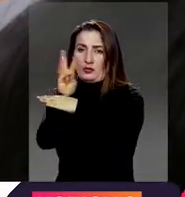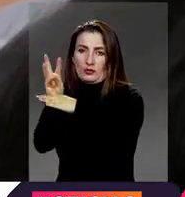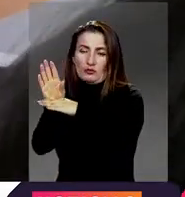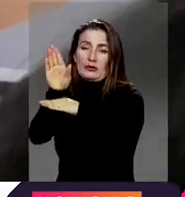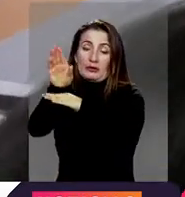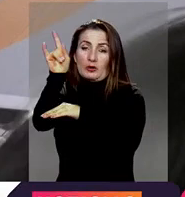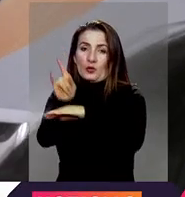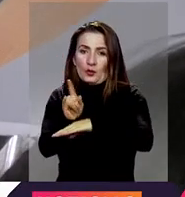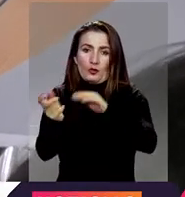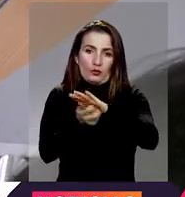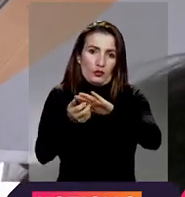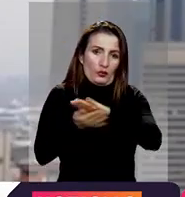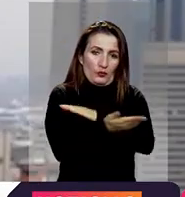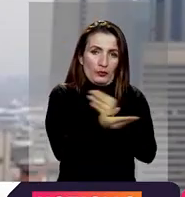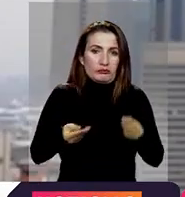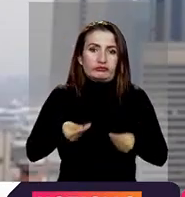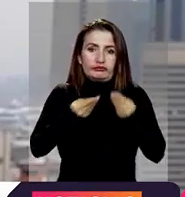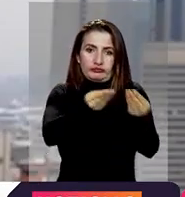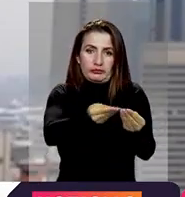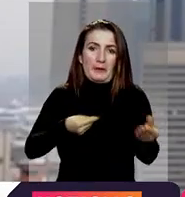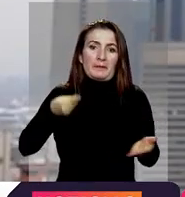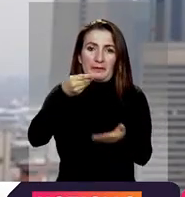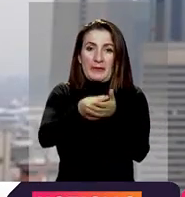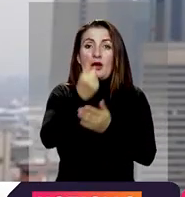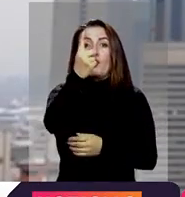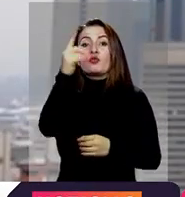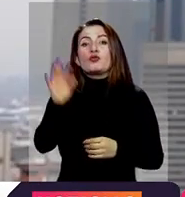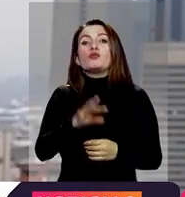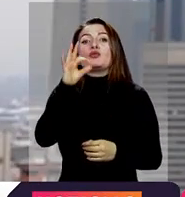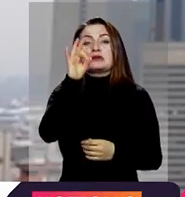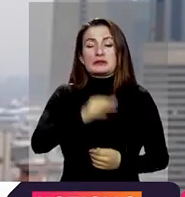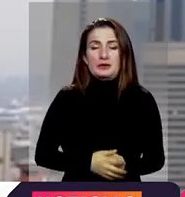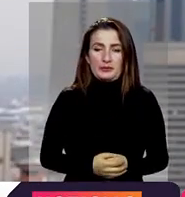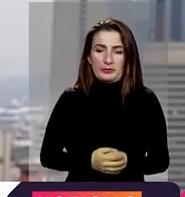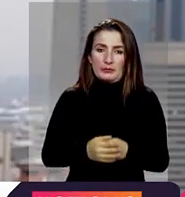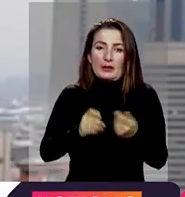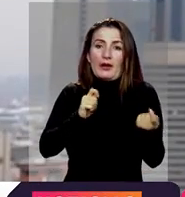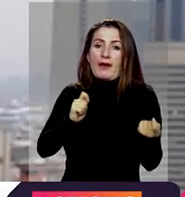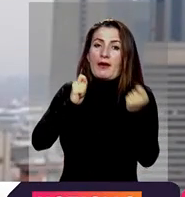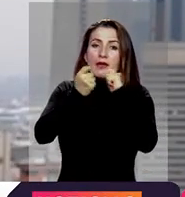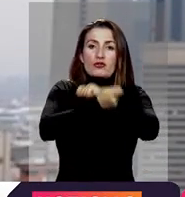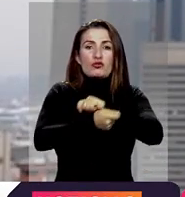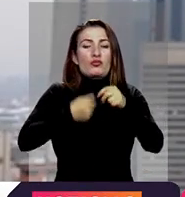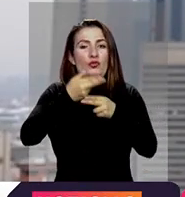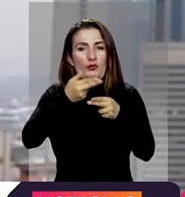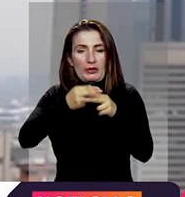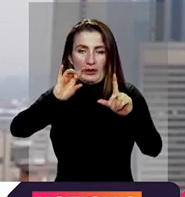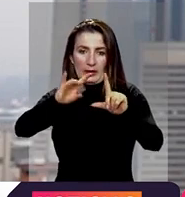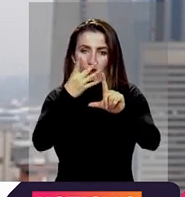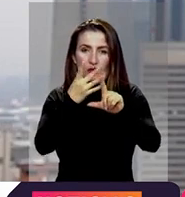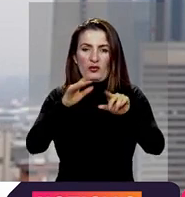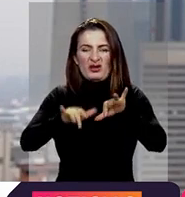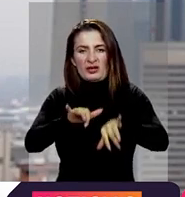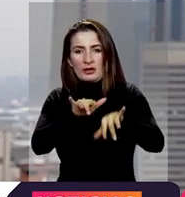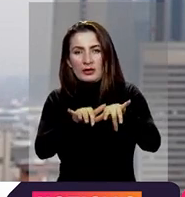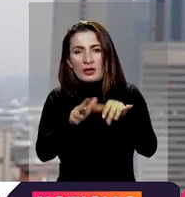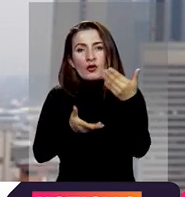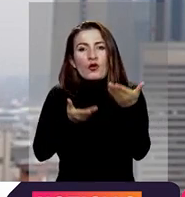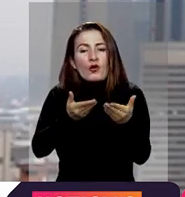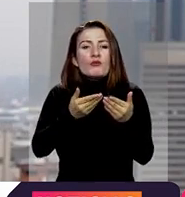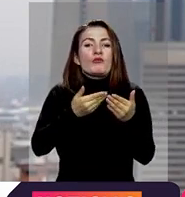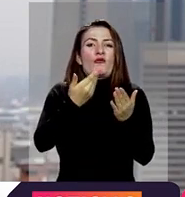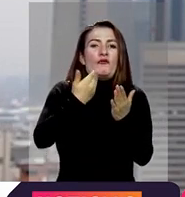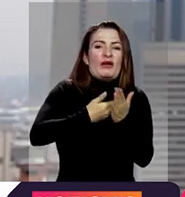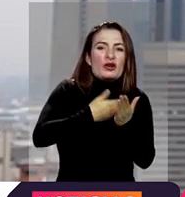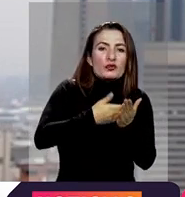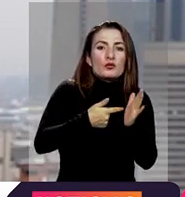luego imprimirla en láser. Pueden acceder al 1% por la actualización y notificación electrónica. Consulten sus